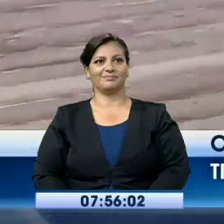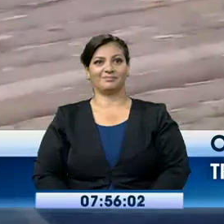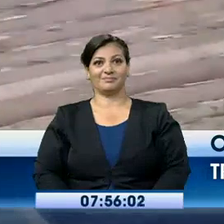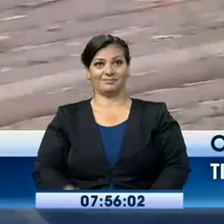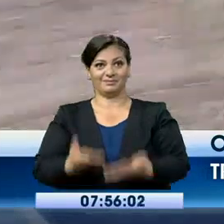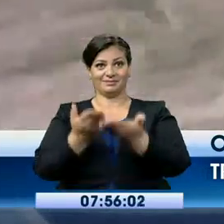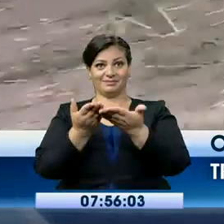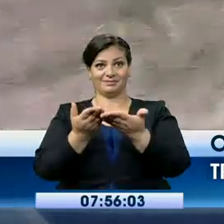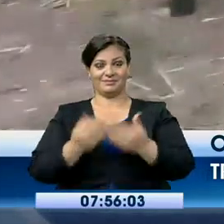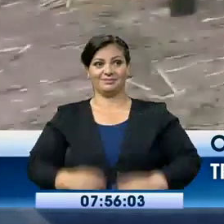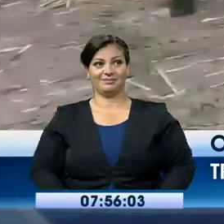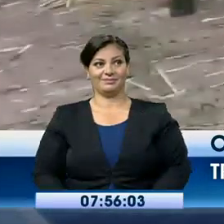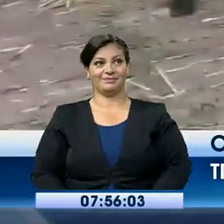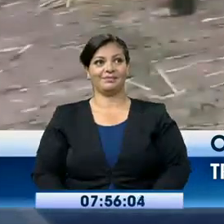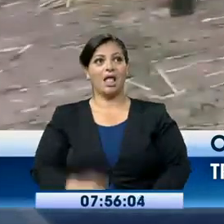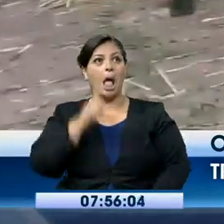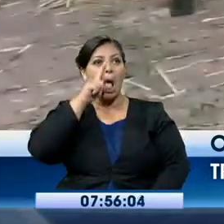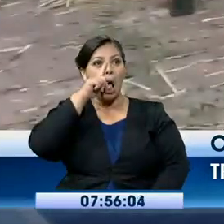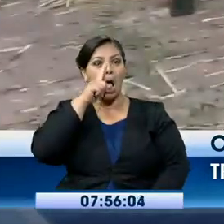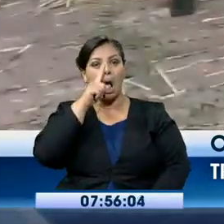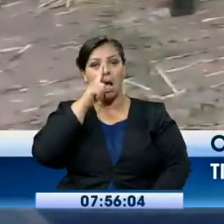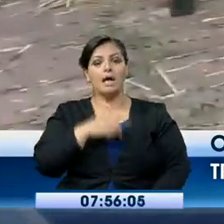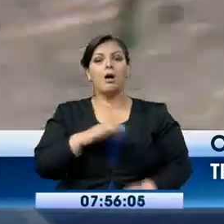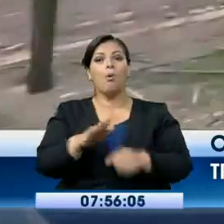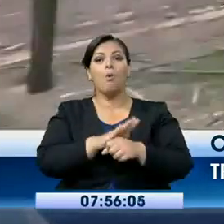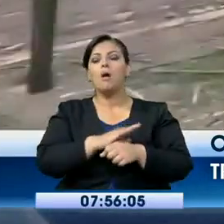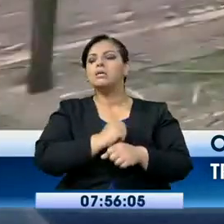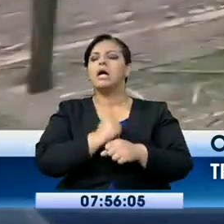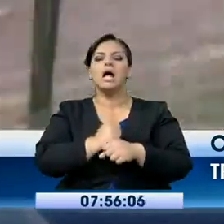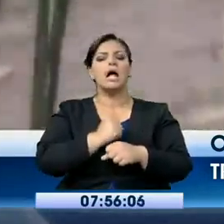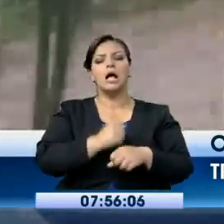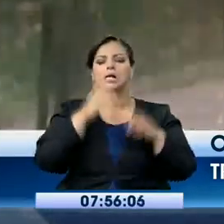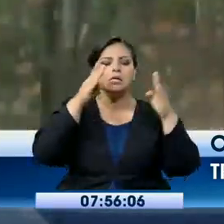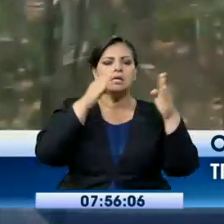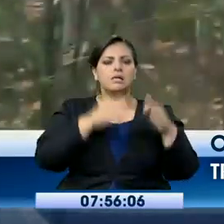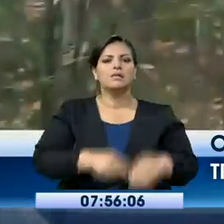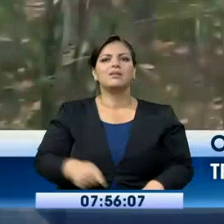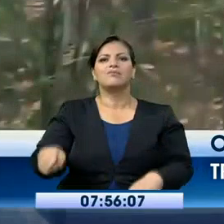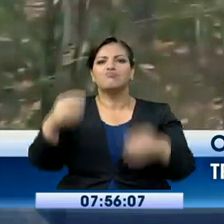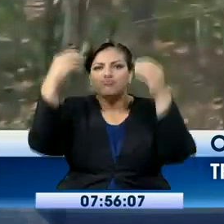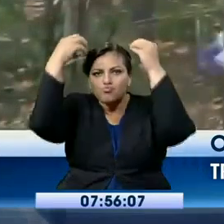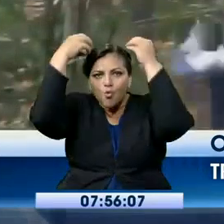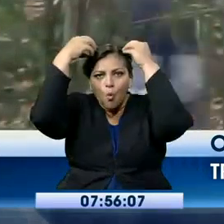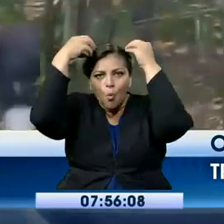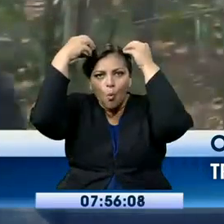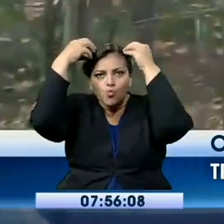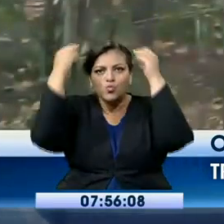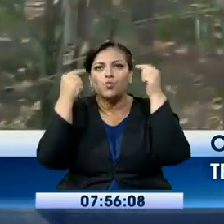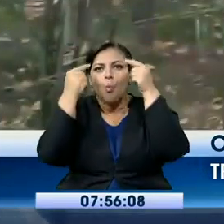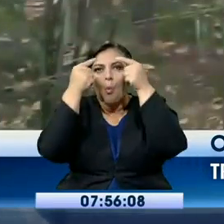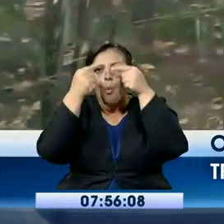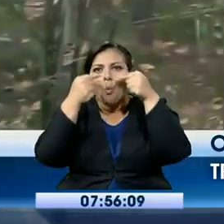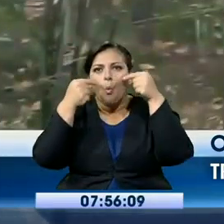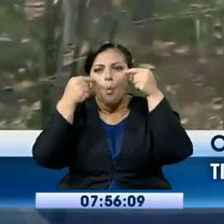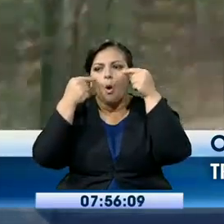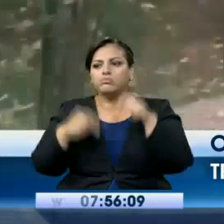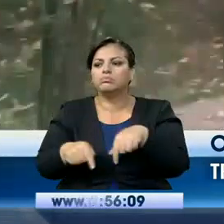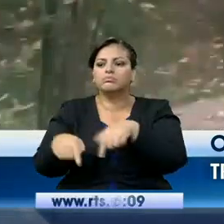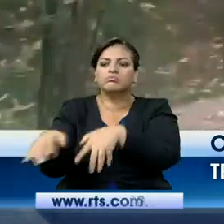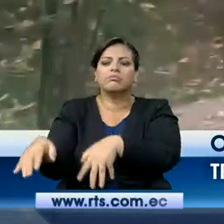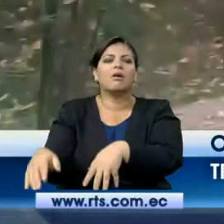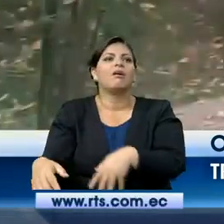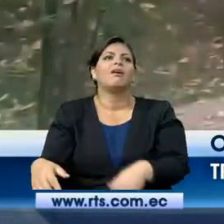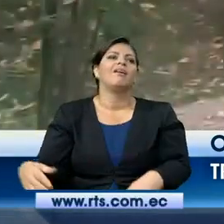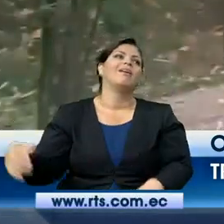pandita. No, no, no, eso jamás, no se puede permitir. Jamás, lógico. Bello, ¿verdad? Hermosos los panditas. Ojalá hubiera aquí en Ecuador panditas. Lo sí. Hay. Pero bueno.